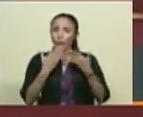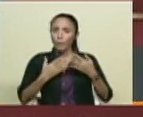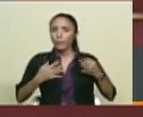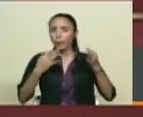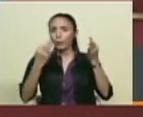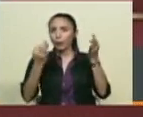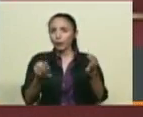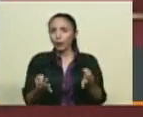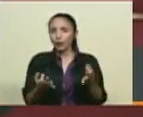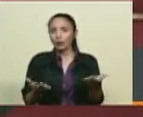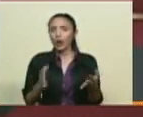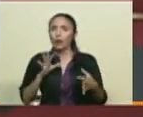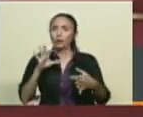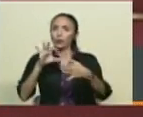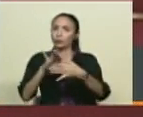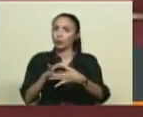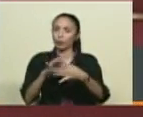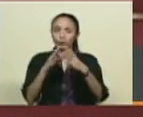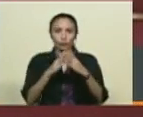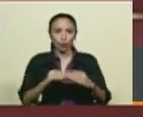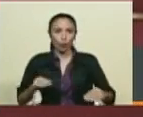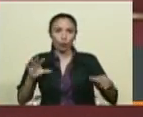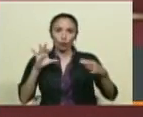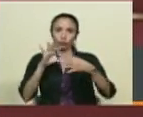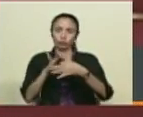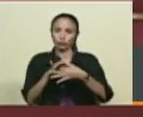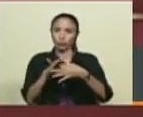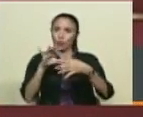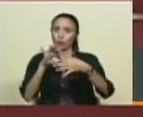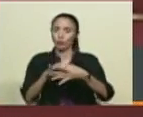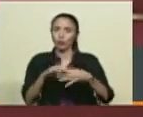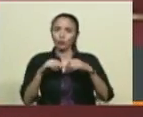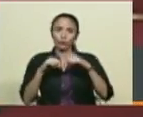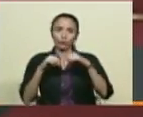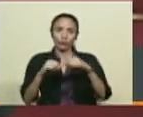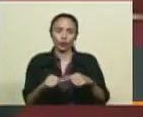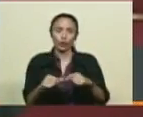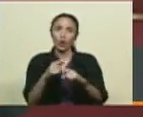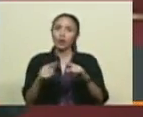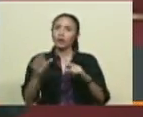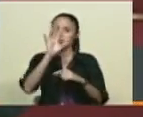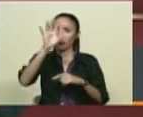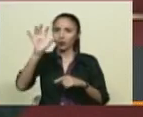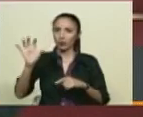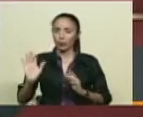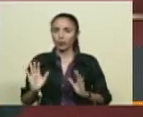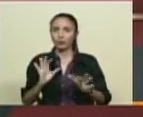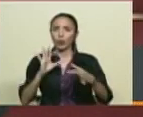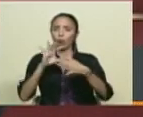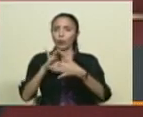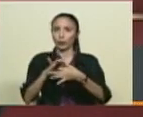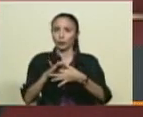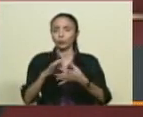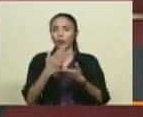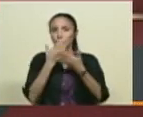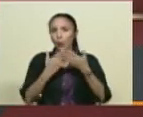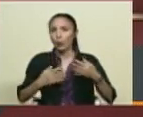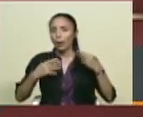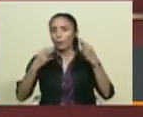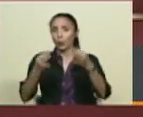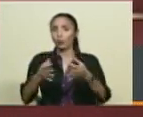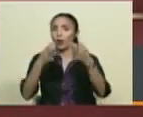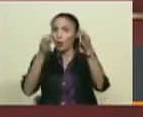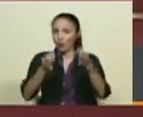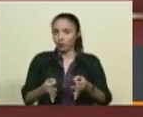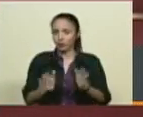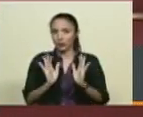manera unitaria con el comité de monitoreo entre países OPEC y no OPEC. Así que es una de las propuestas que voy a hacer llegar oficialmente